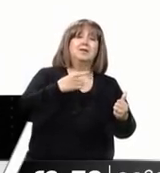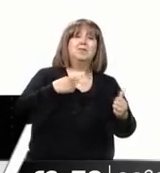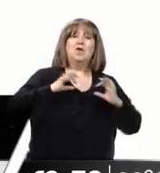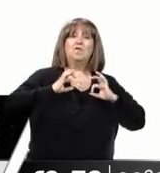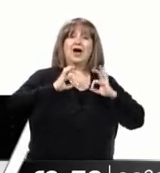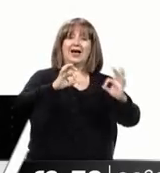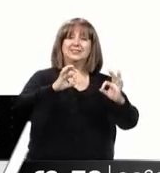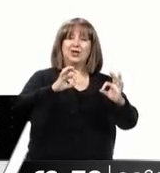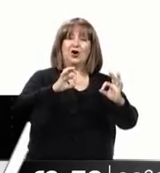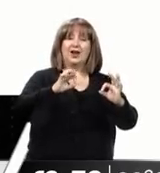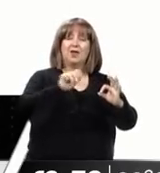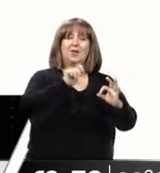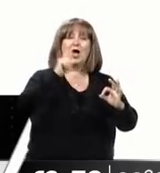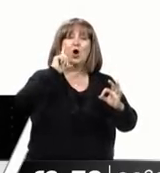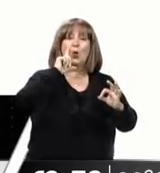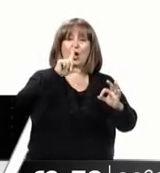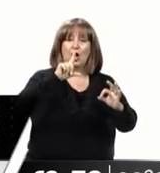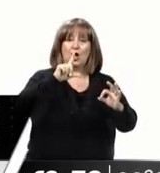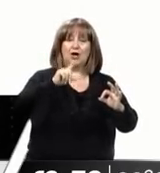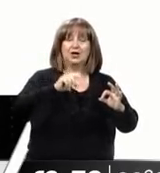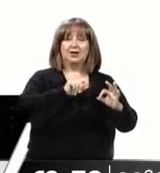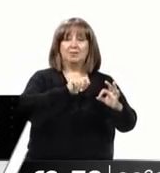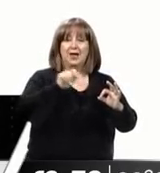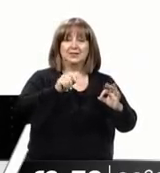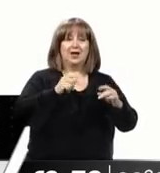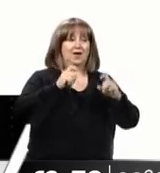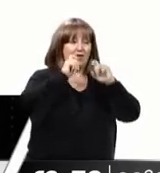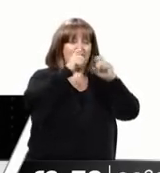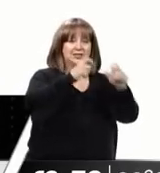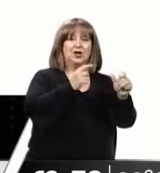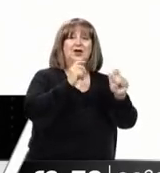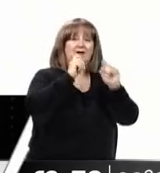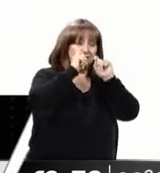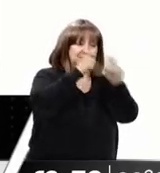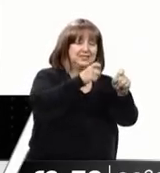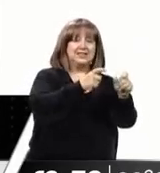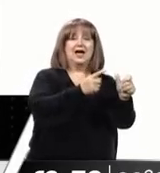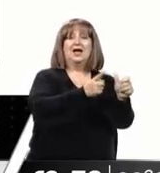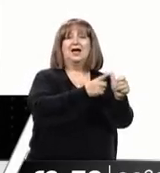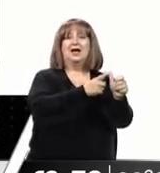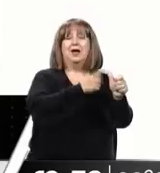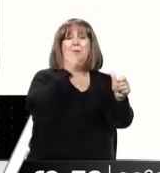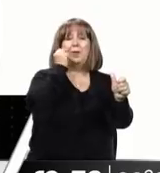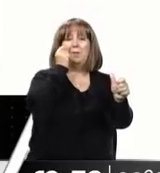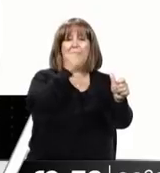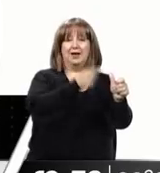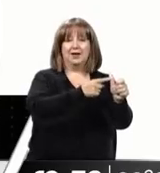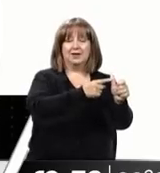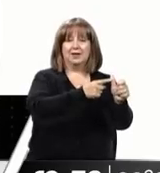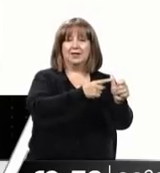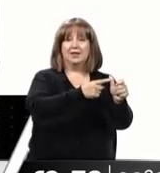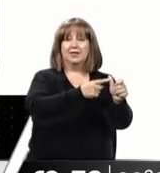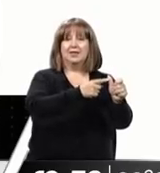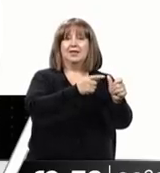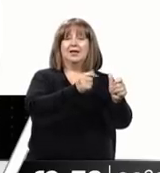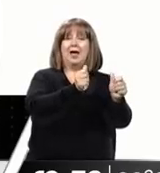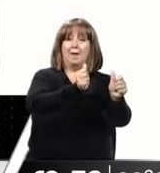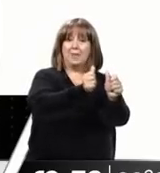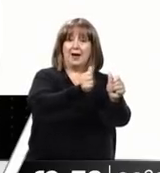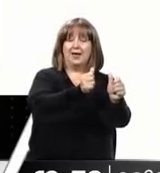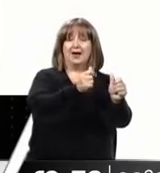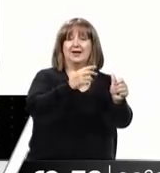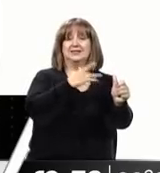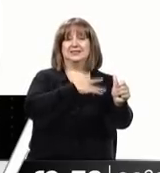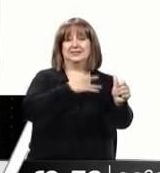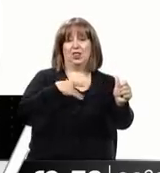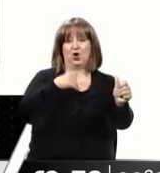de julio fue cuando termina muriendo por una falla multiorgánica algo que llamó muchísimo la atención